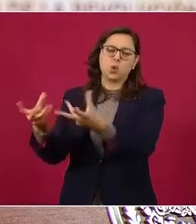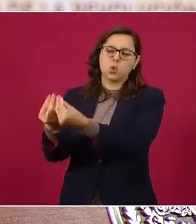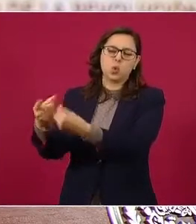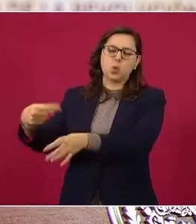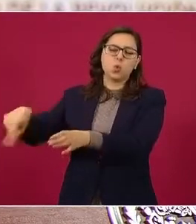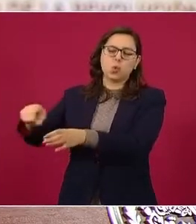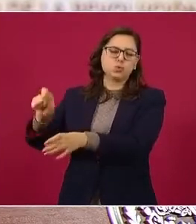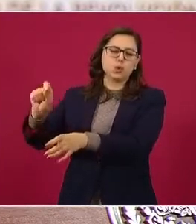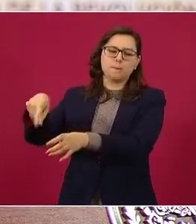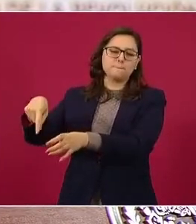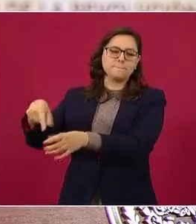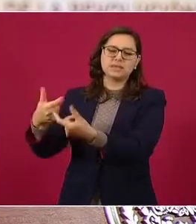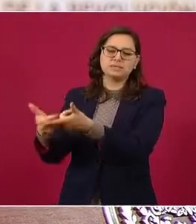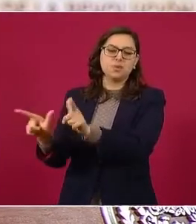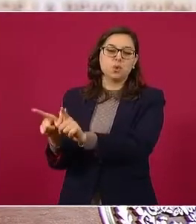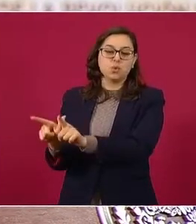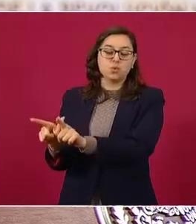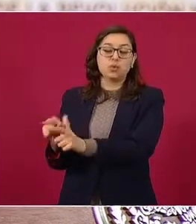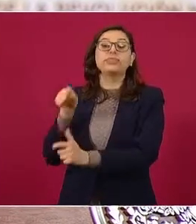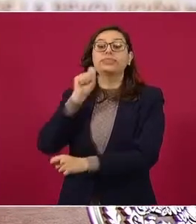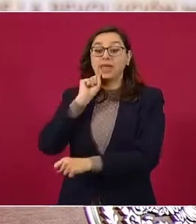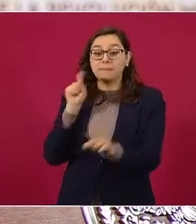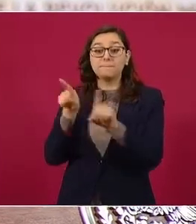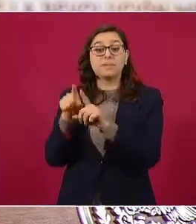Pero antes había estado de gobernador